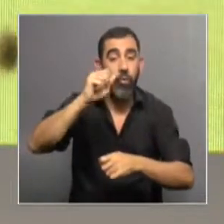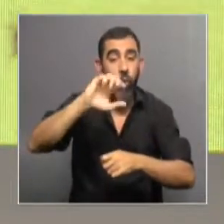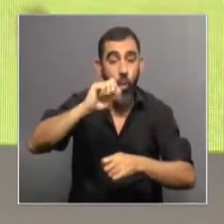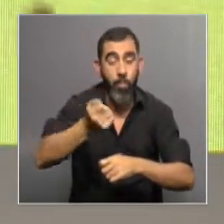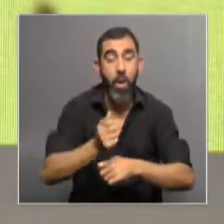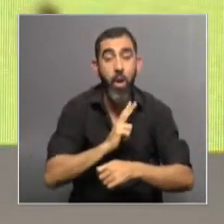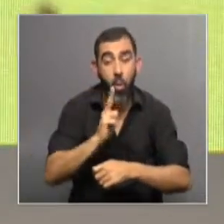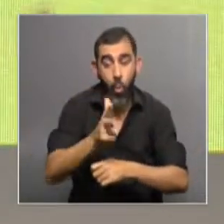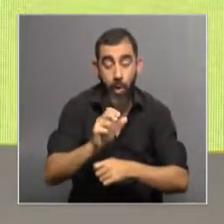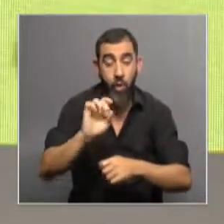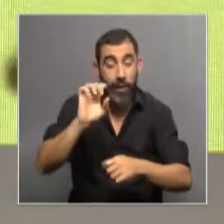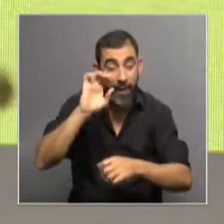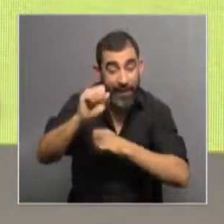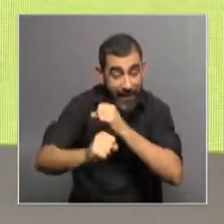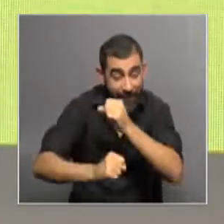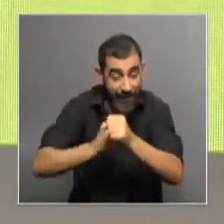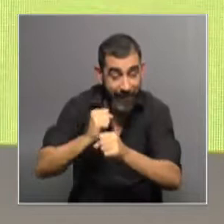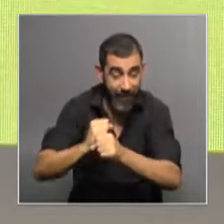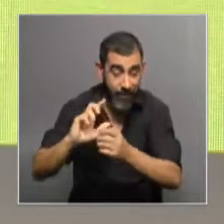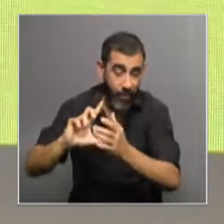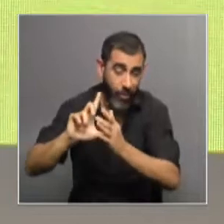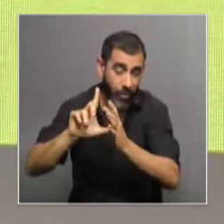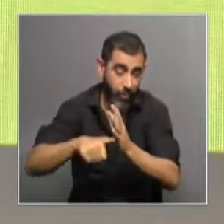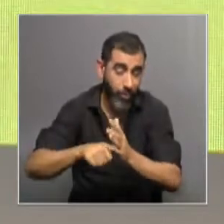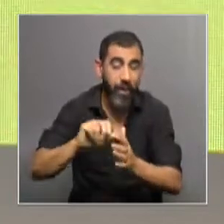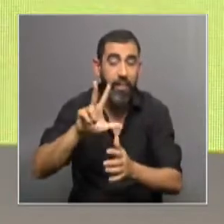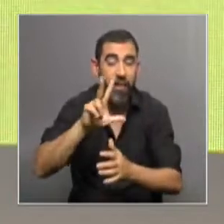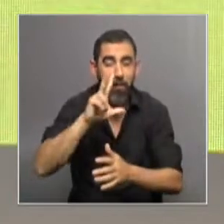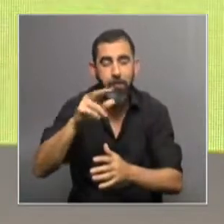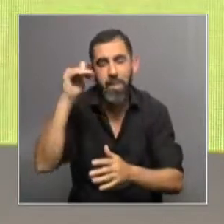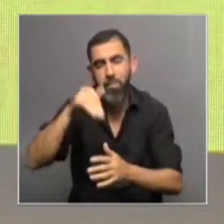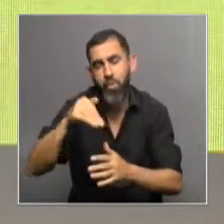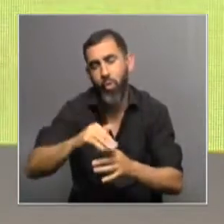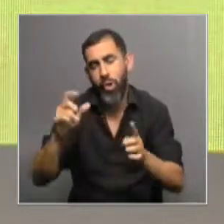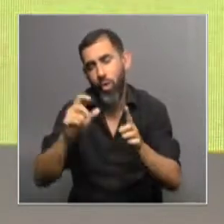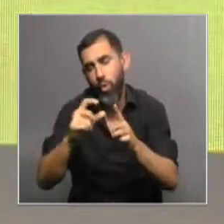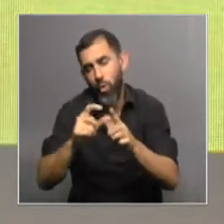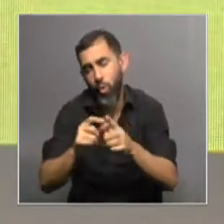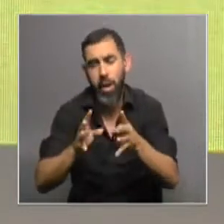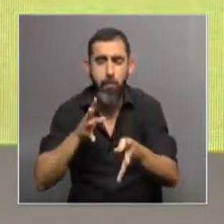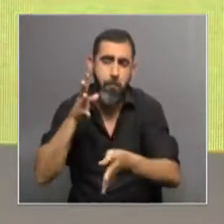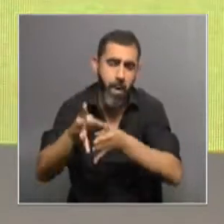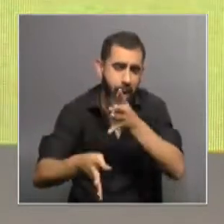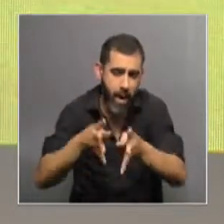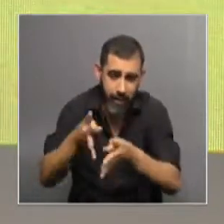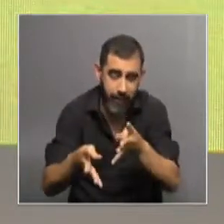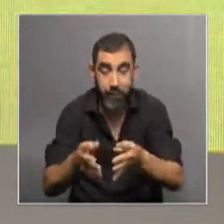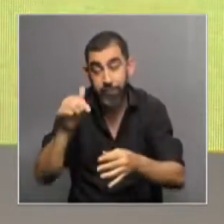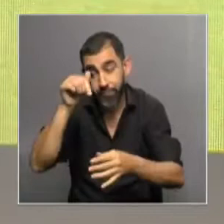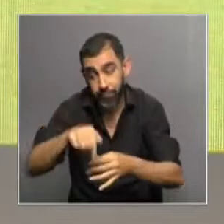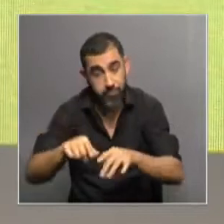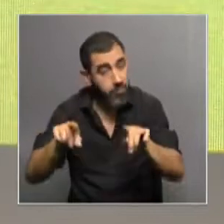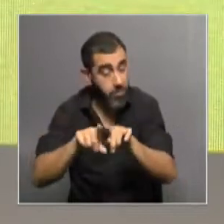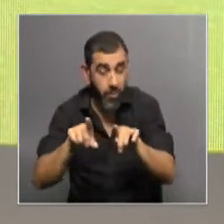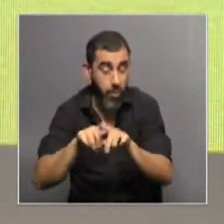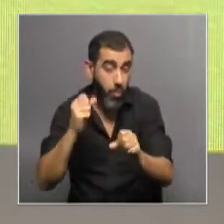15, llevó 15 años hacer eso, 3 mil millones de dólares, una cantidad de equipos impresionantes. Bueno, hoy esa misma